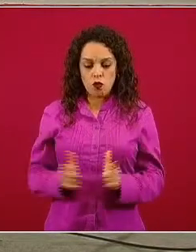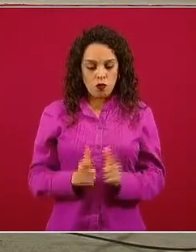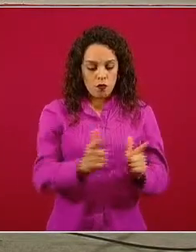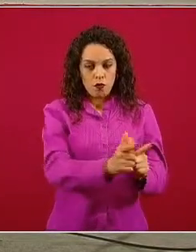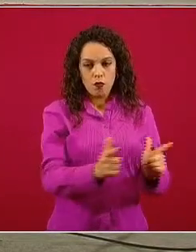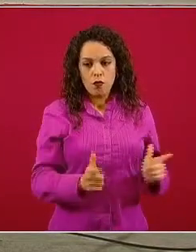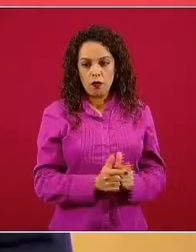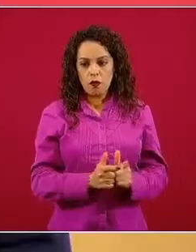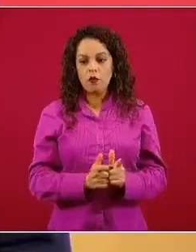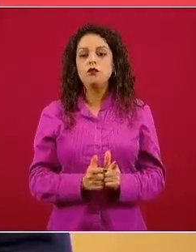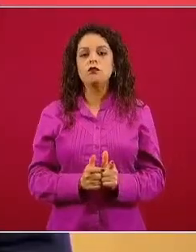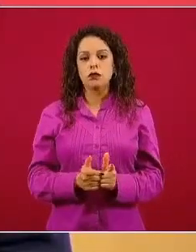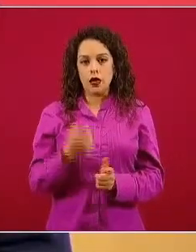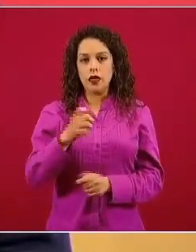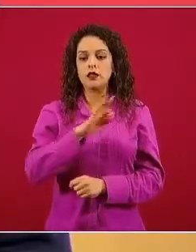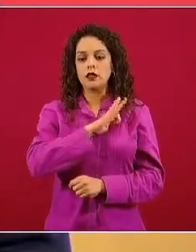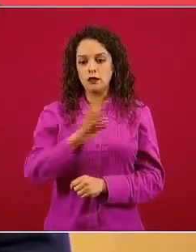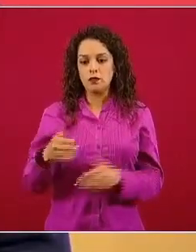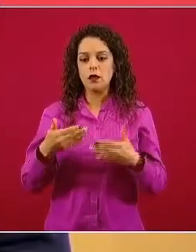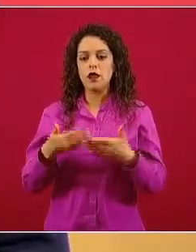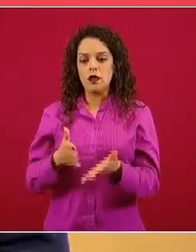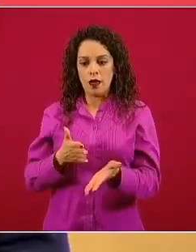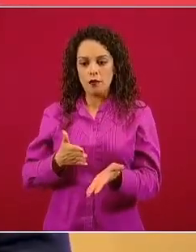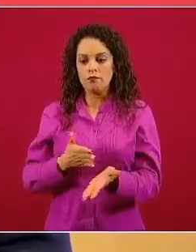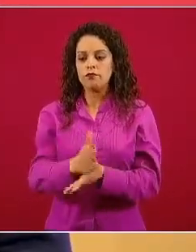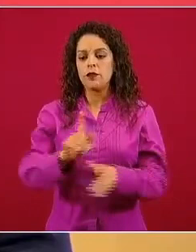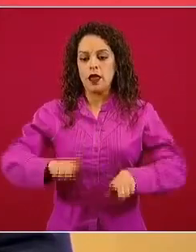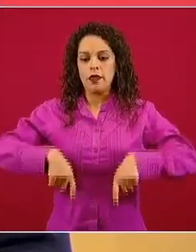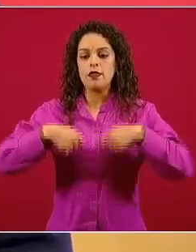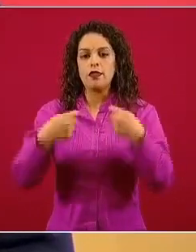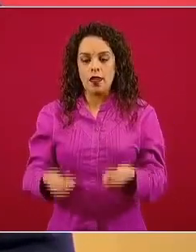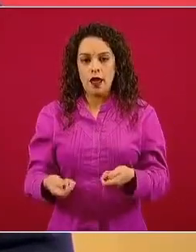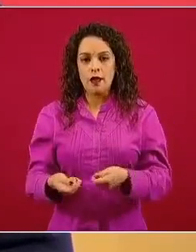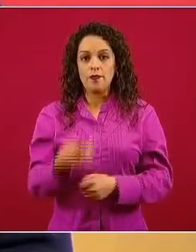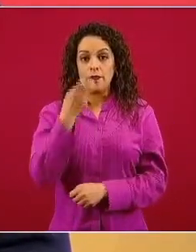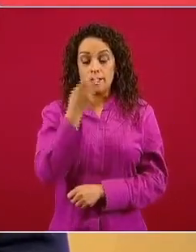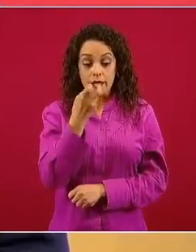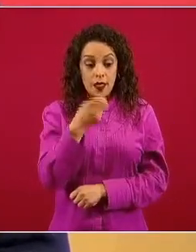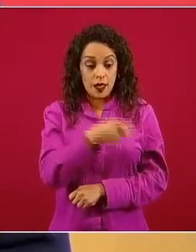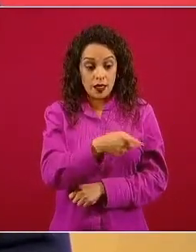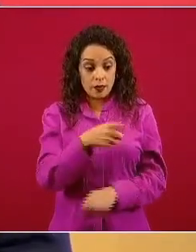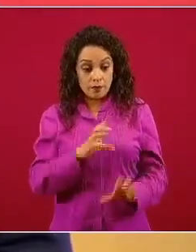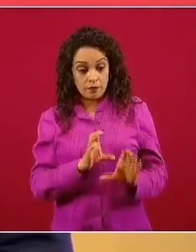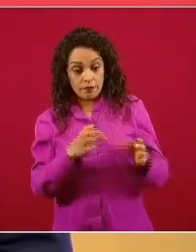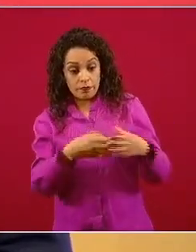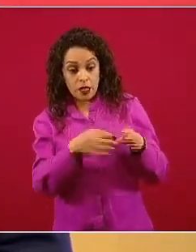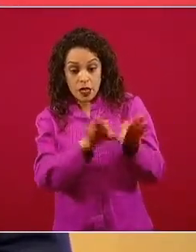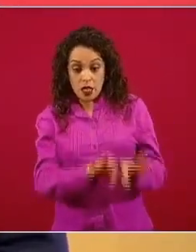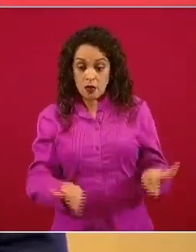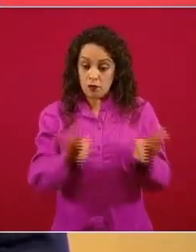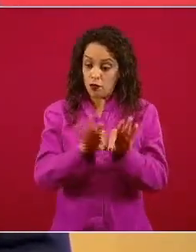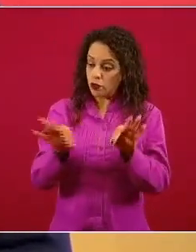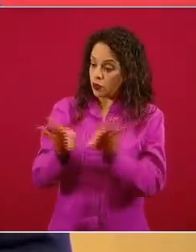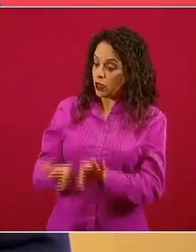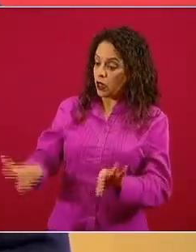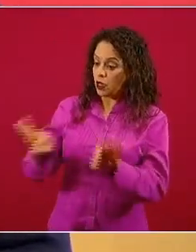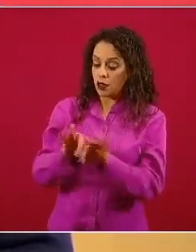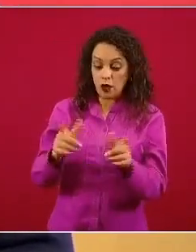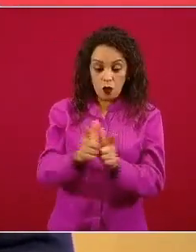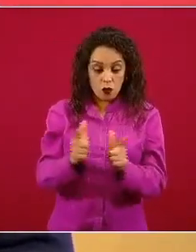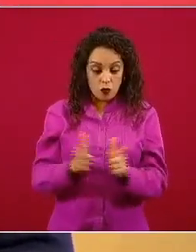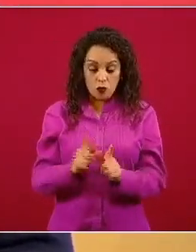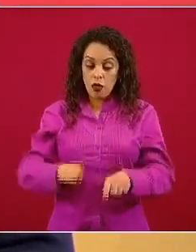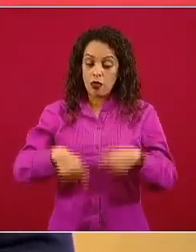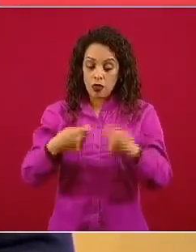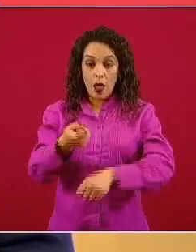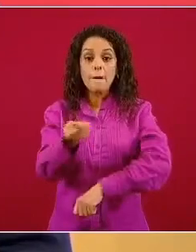acceder a la misma, ¿sí? Y en función de la priorización y por lo tanto del orden en el cual estos grupos deban de acceder